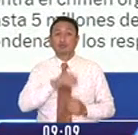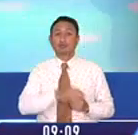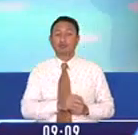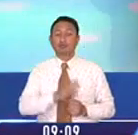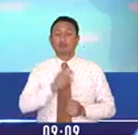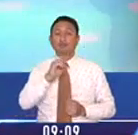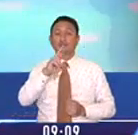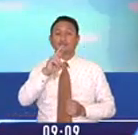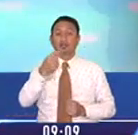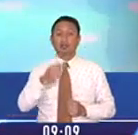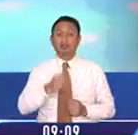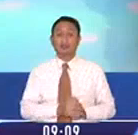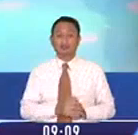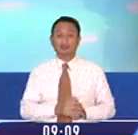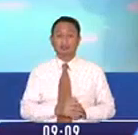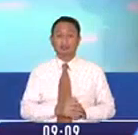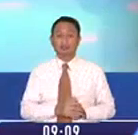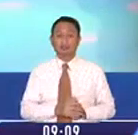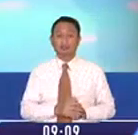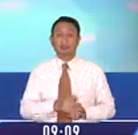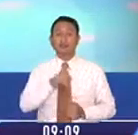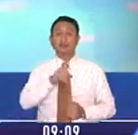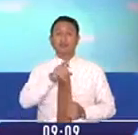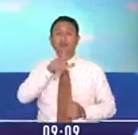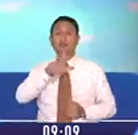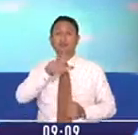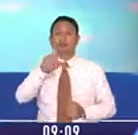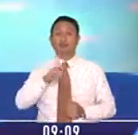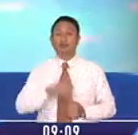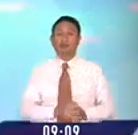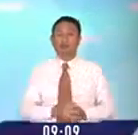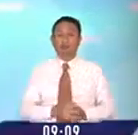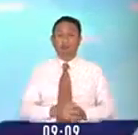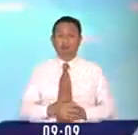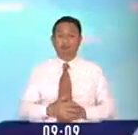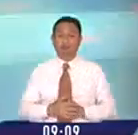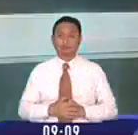@recompensas131.org o llamar al número 131.